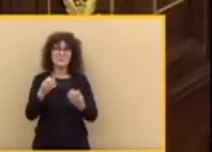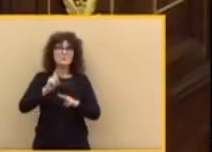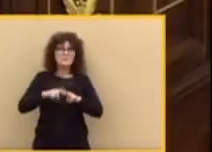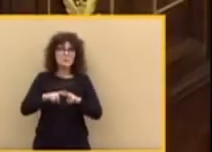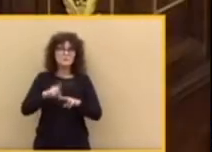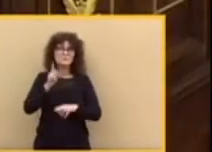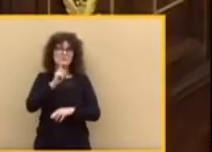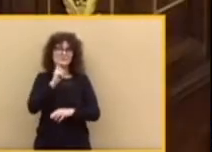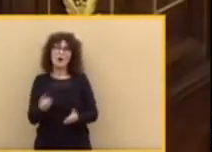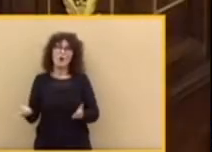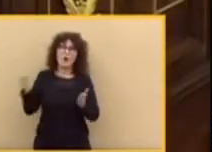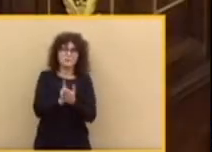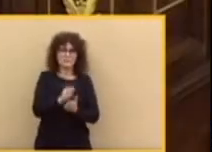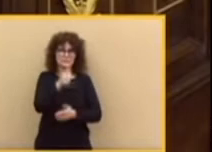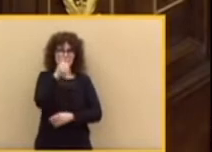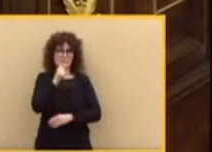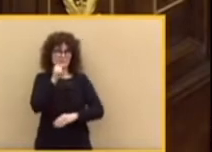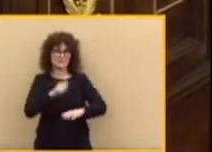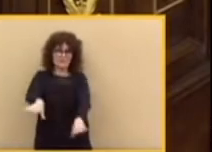la moncloa